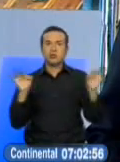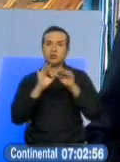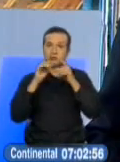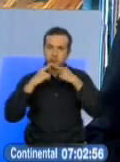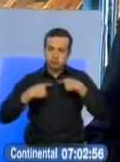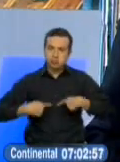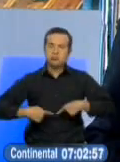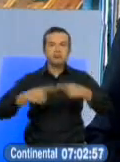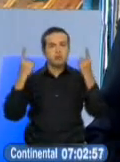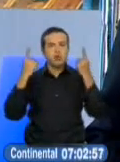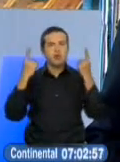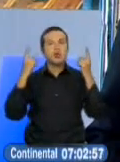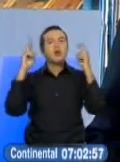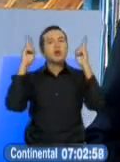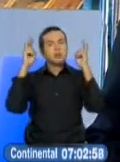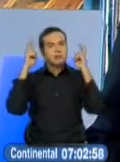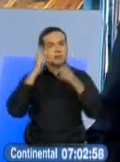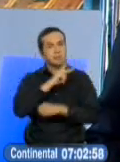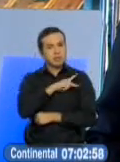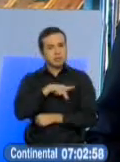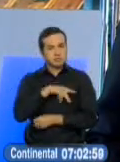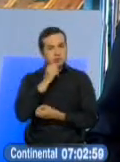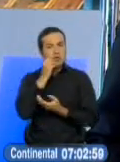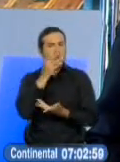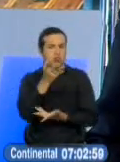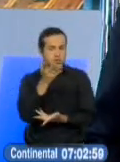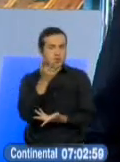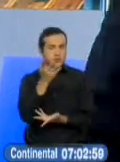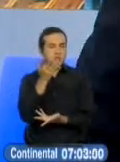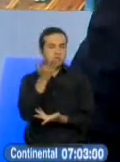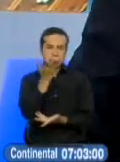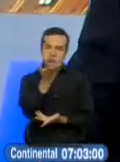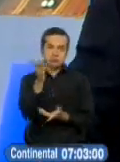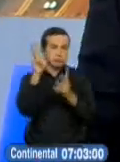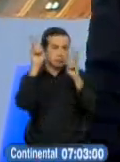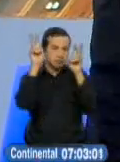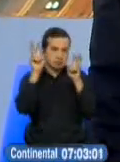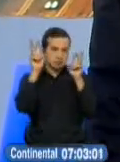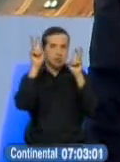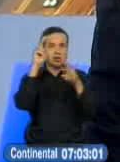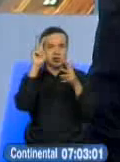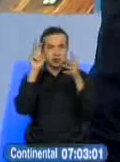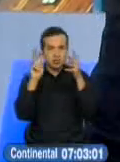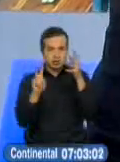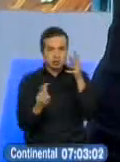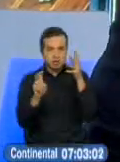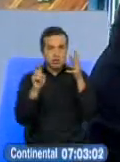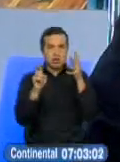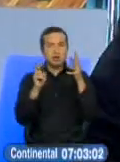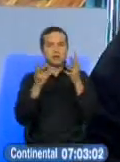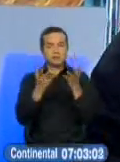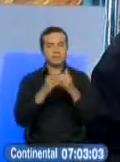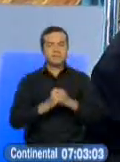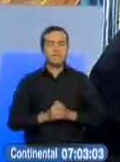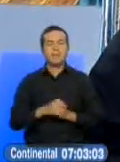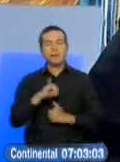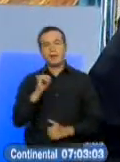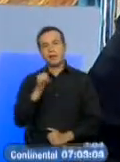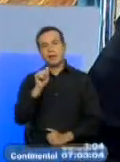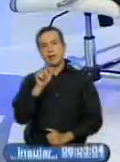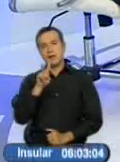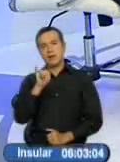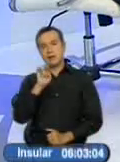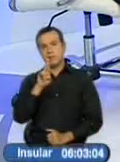expresar un comentario y compartir un comentario con ustedes en relación a algunos temas del día de ayer. Javier Díaz, muy buenos